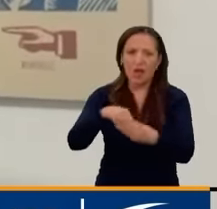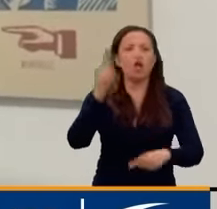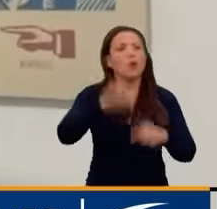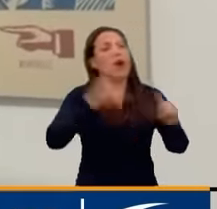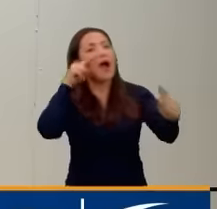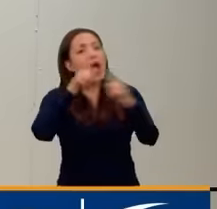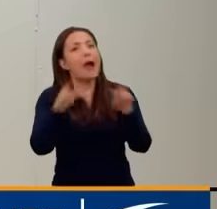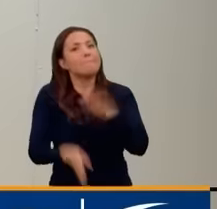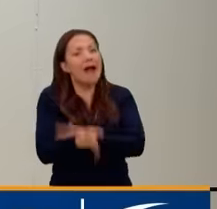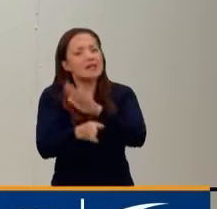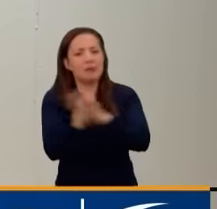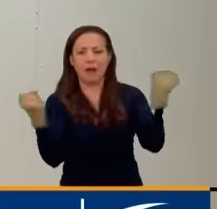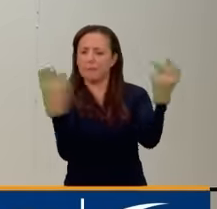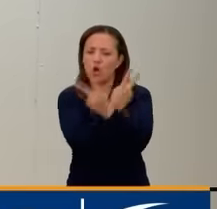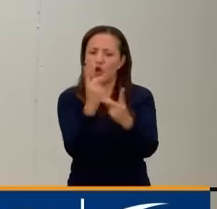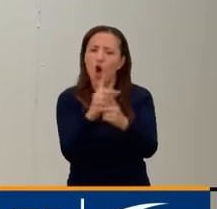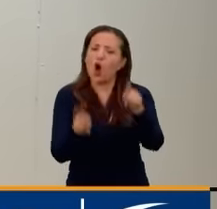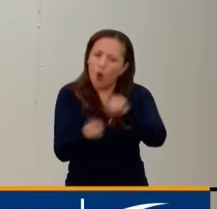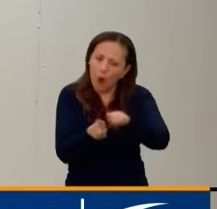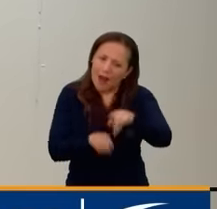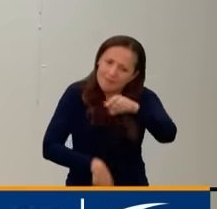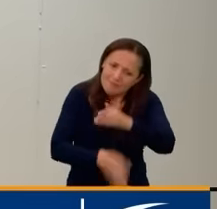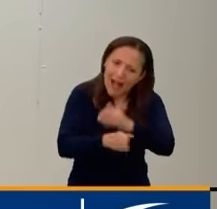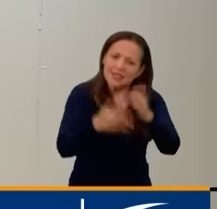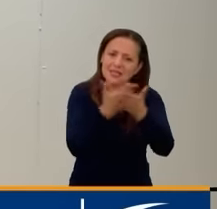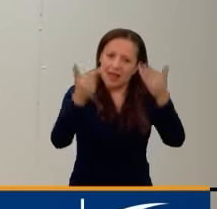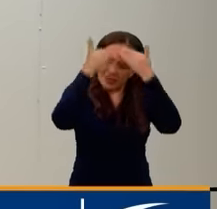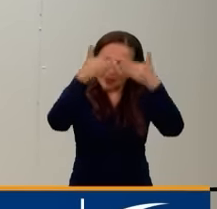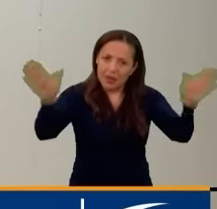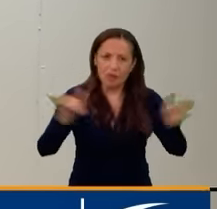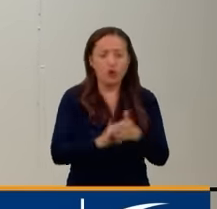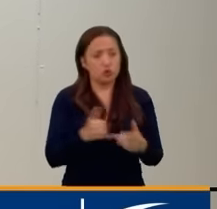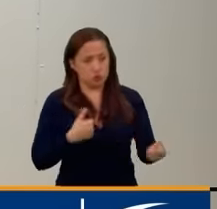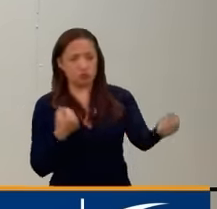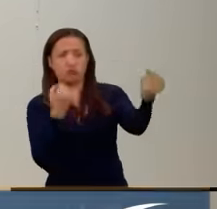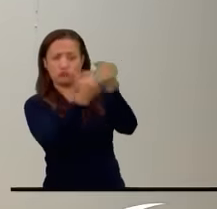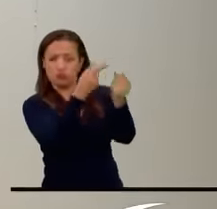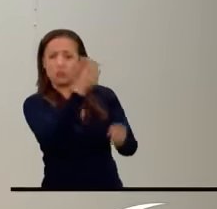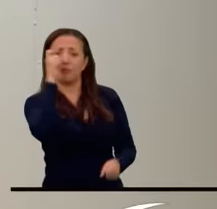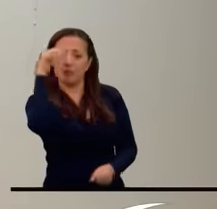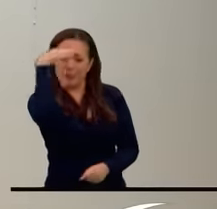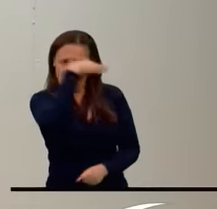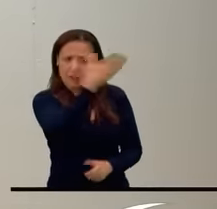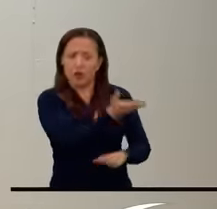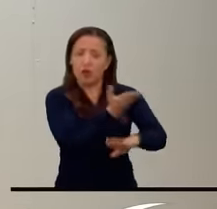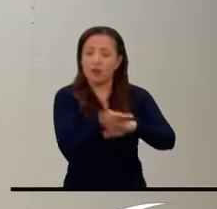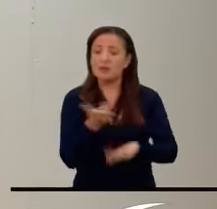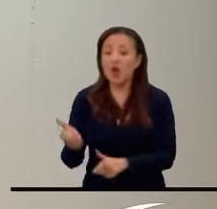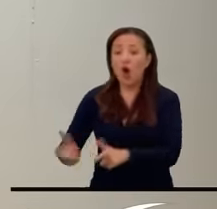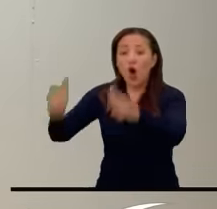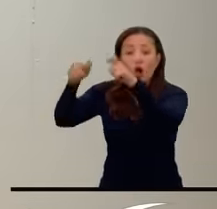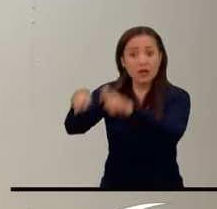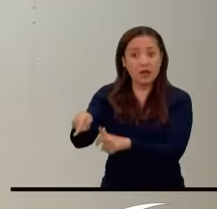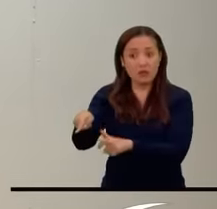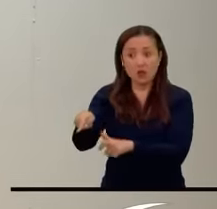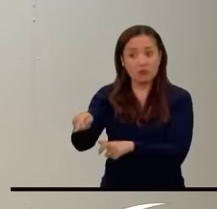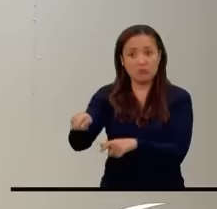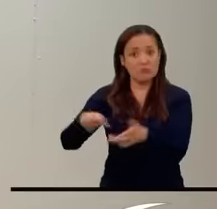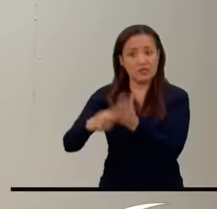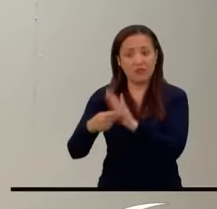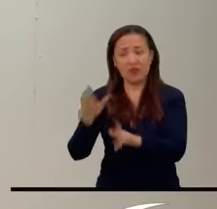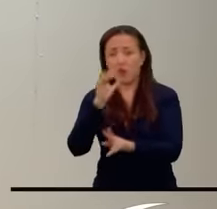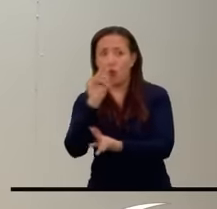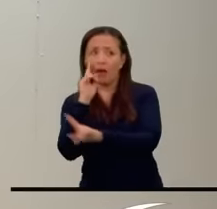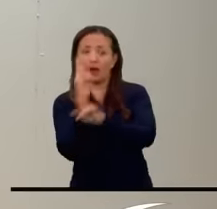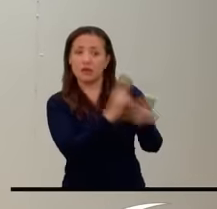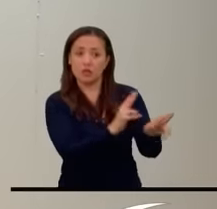la democracia. Yo apoyo la constituyente que propone el presidente Petro. El Congreso de la República no está reconociendo que más